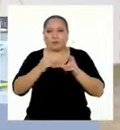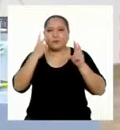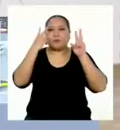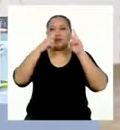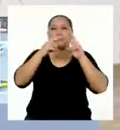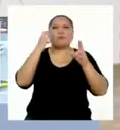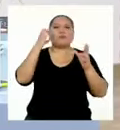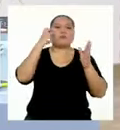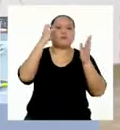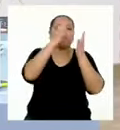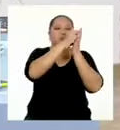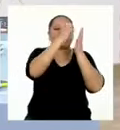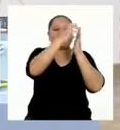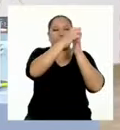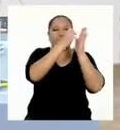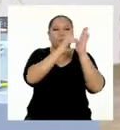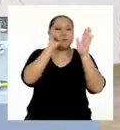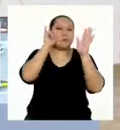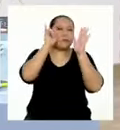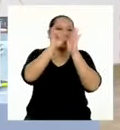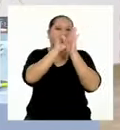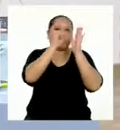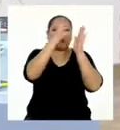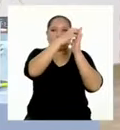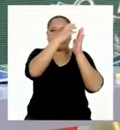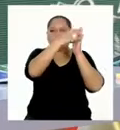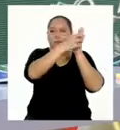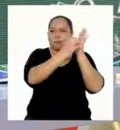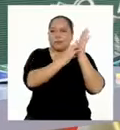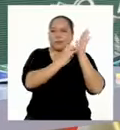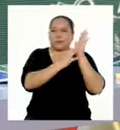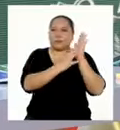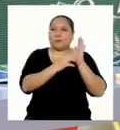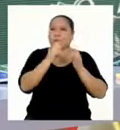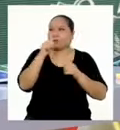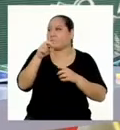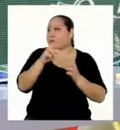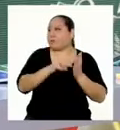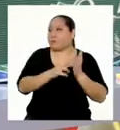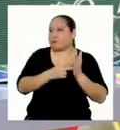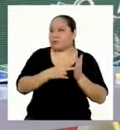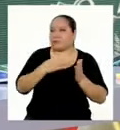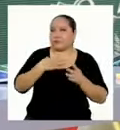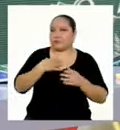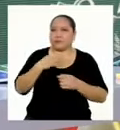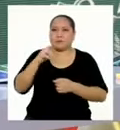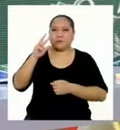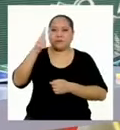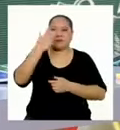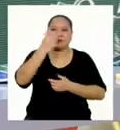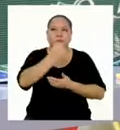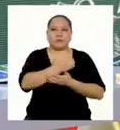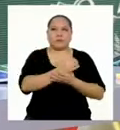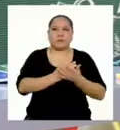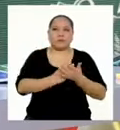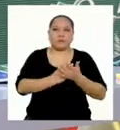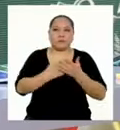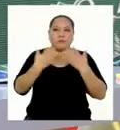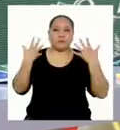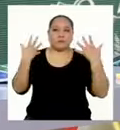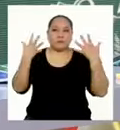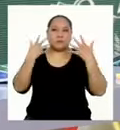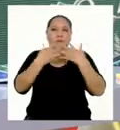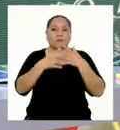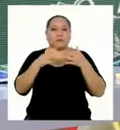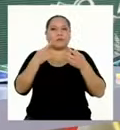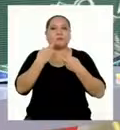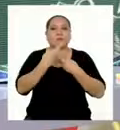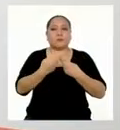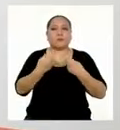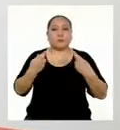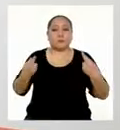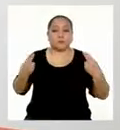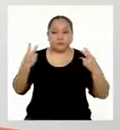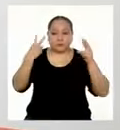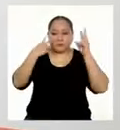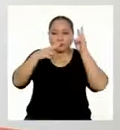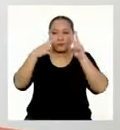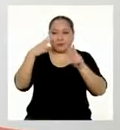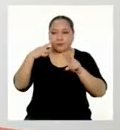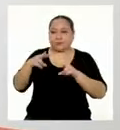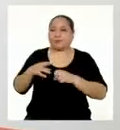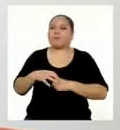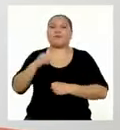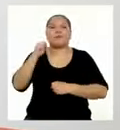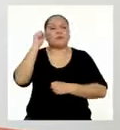recursos visuales que usaría en mi texto, profesora. Eso significa que mi tercer criterio tiene que ver con los recursos visuales, ¿cierto?